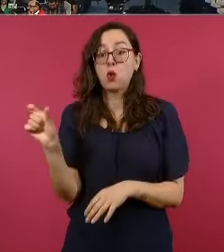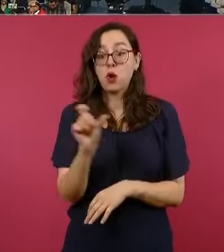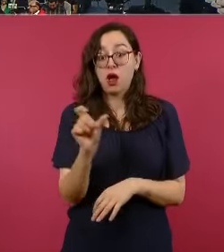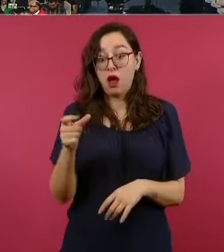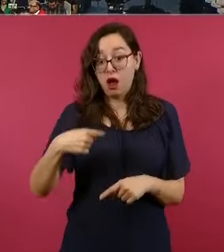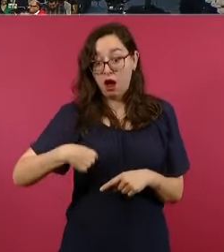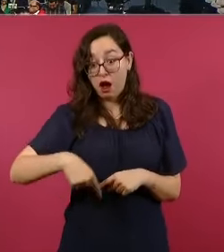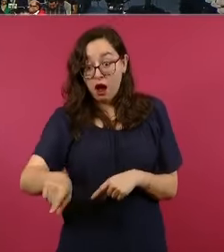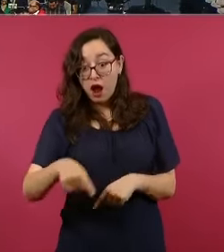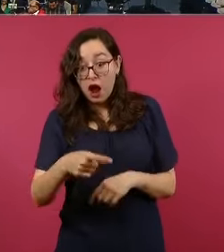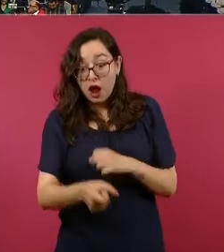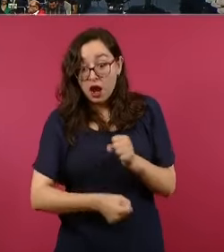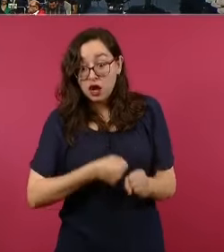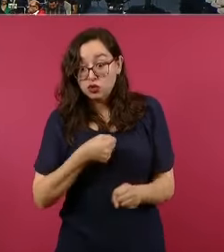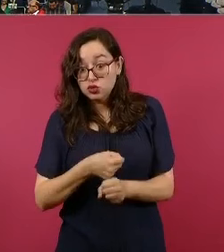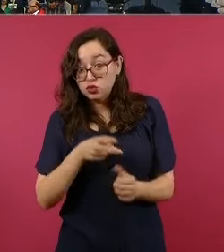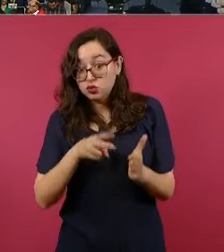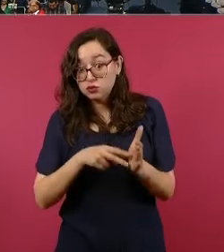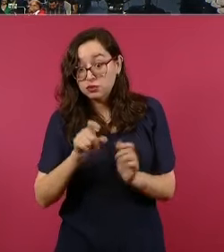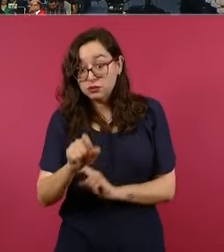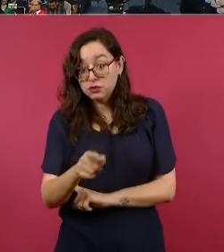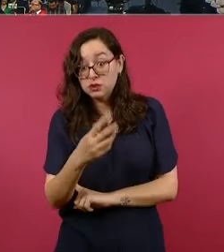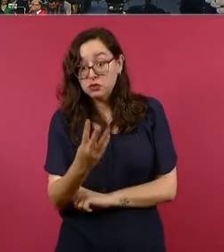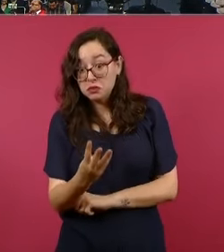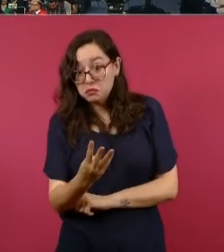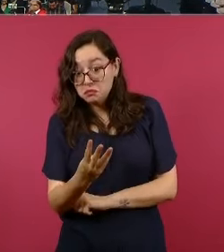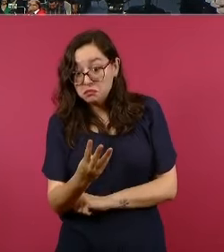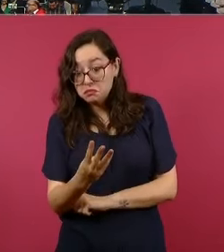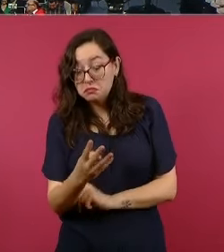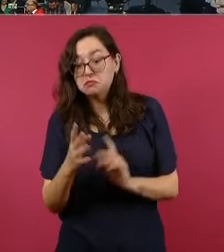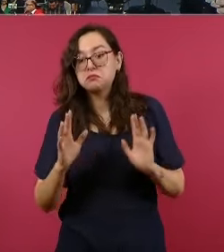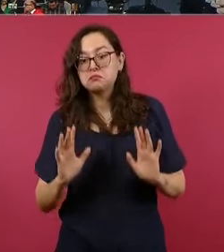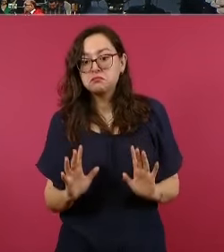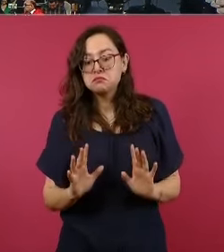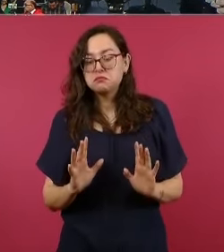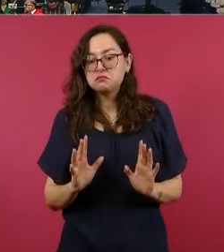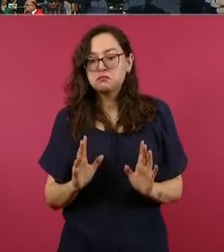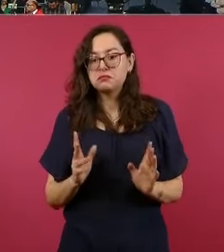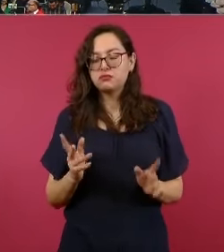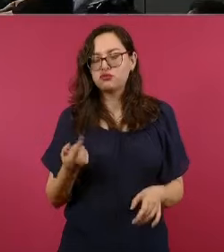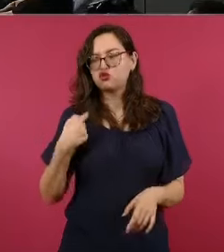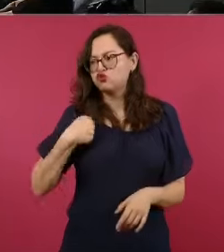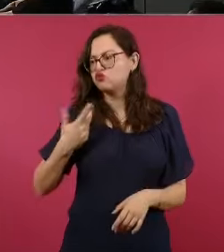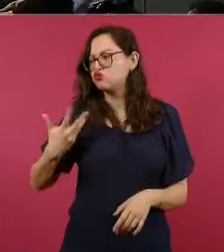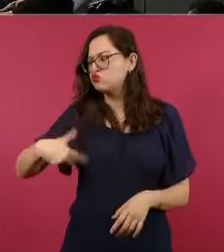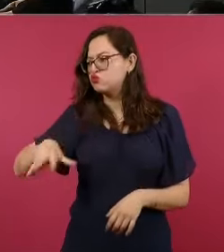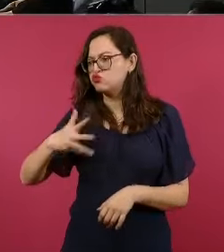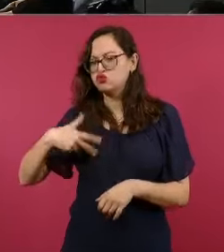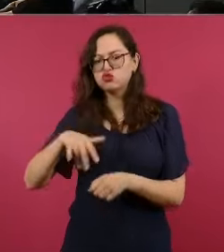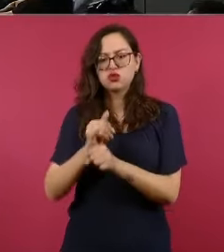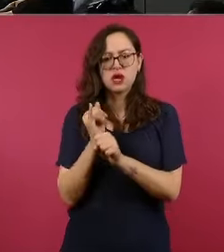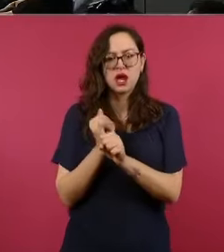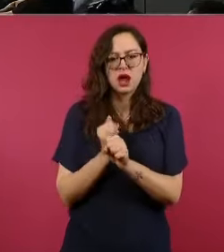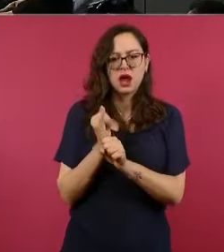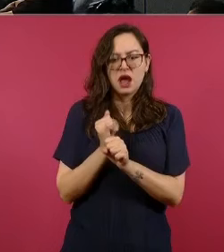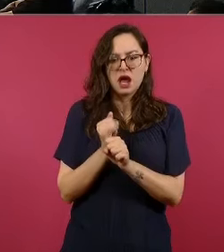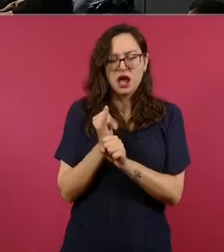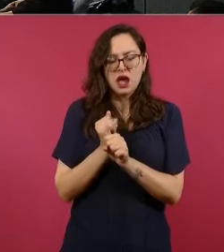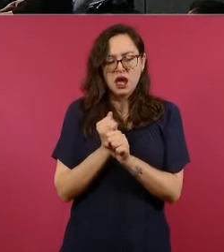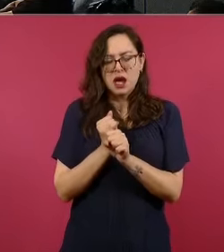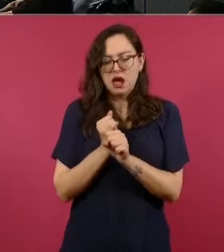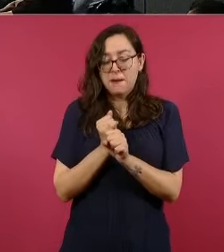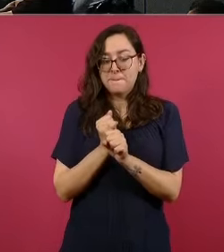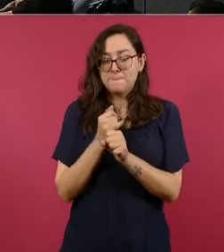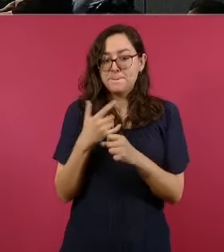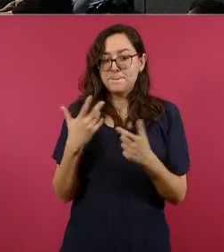año acabarlos y si se está haciendo porque no lo encontré si si se está haciendo el